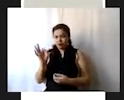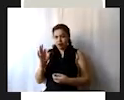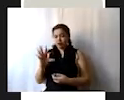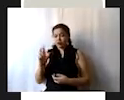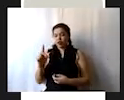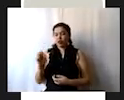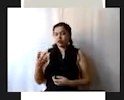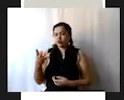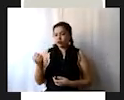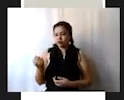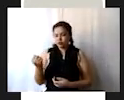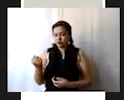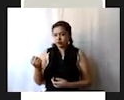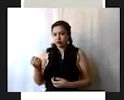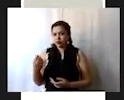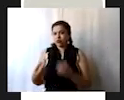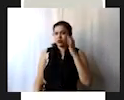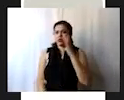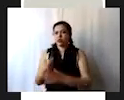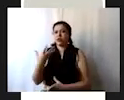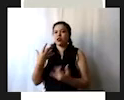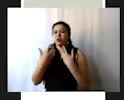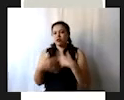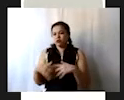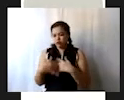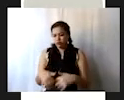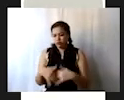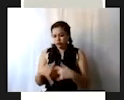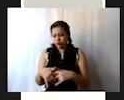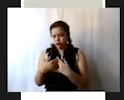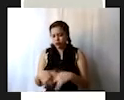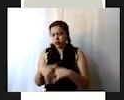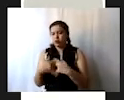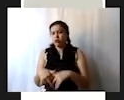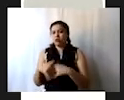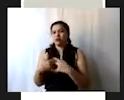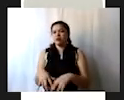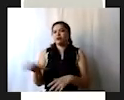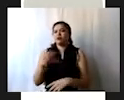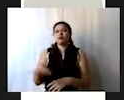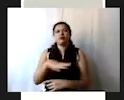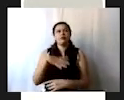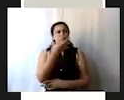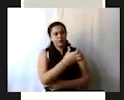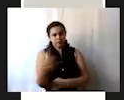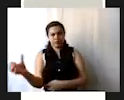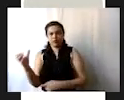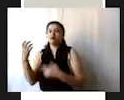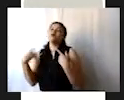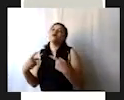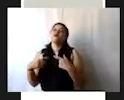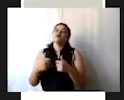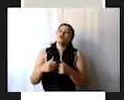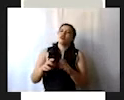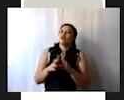el 9, innovación e industria, pues a lo mejor estamos en una zona rural aislada donde todavía ni